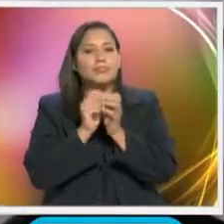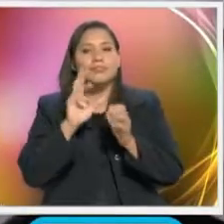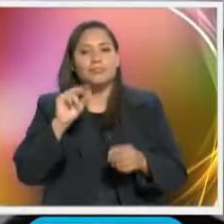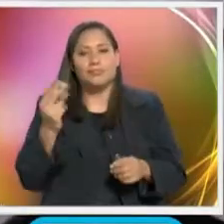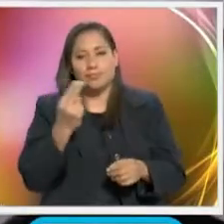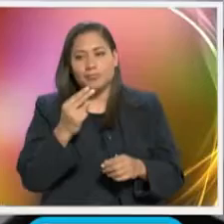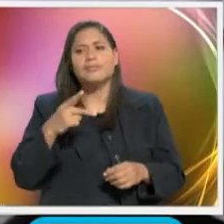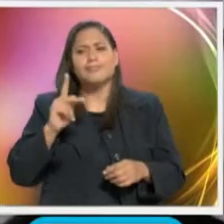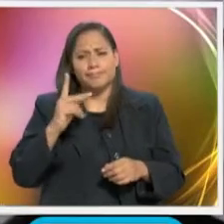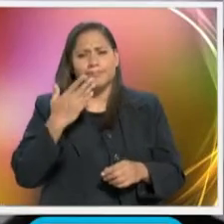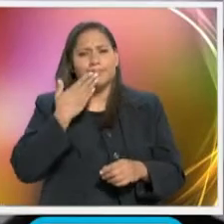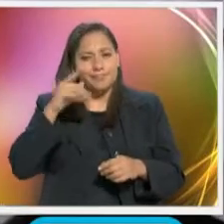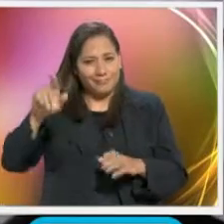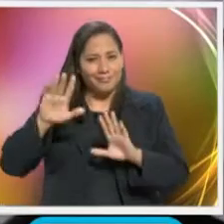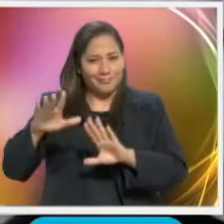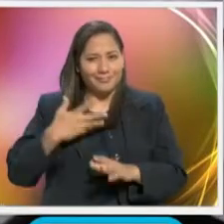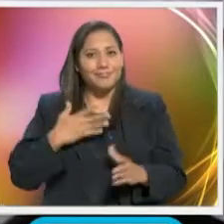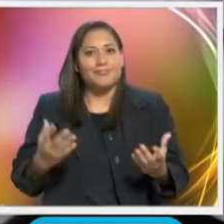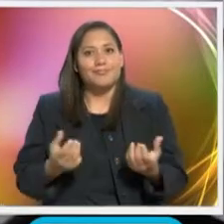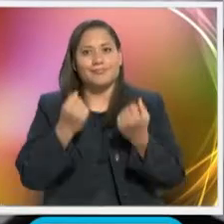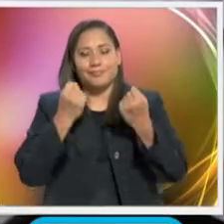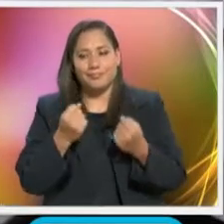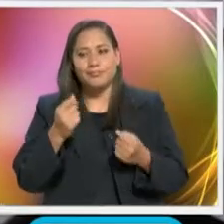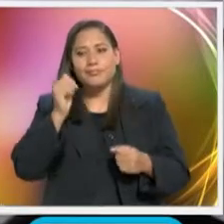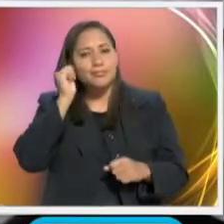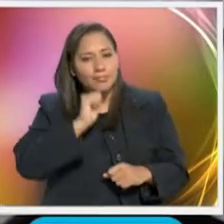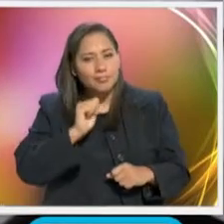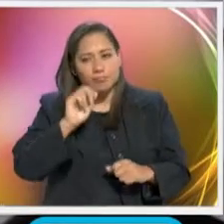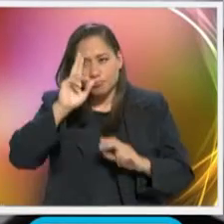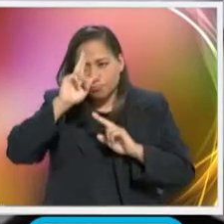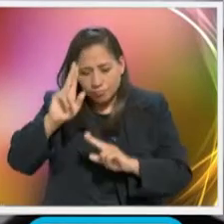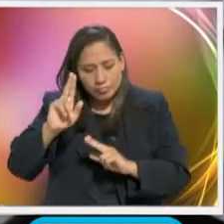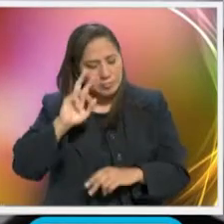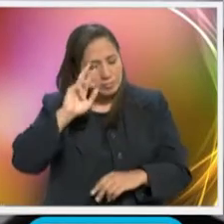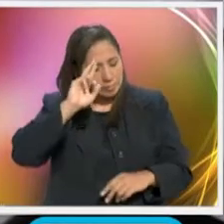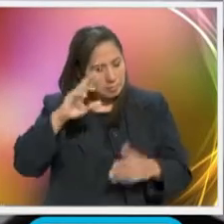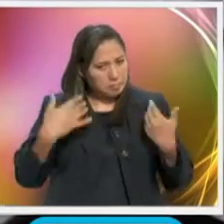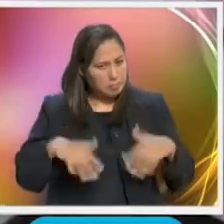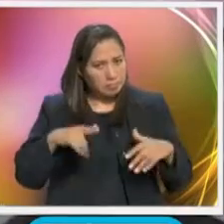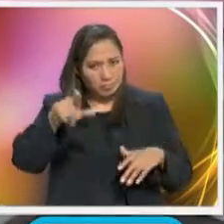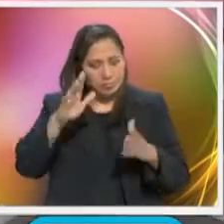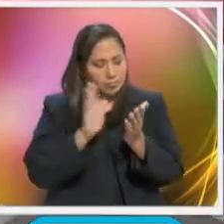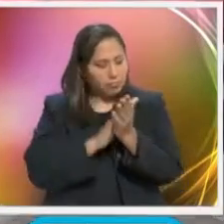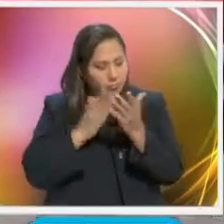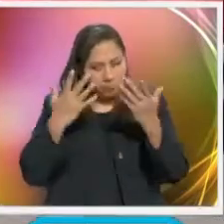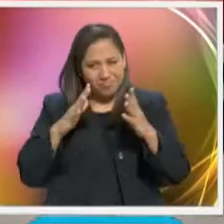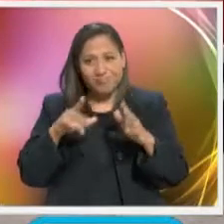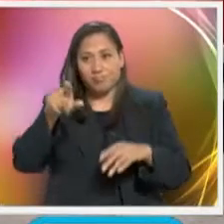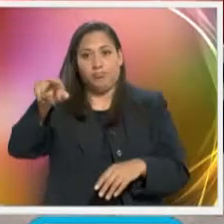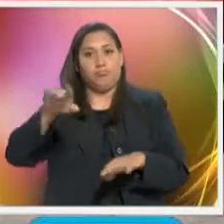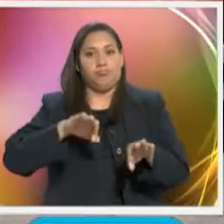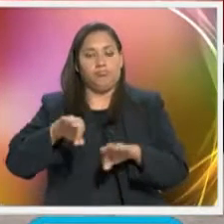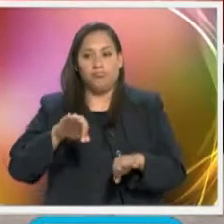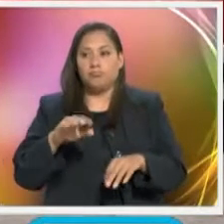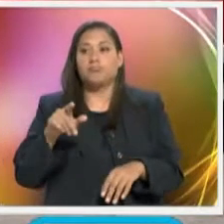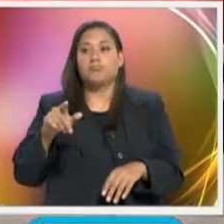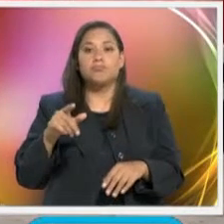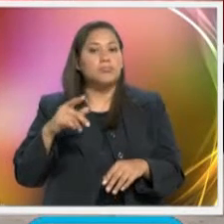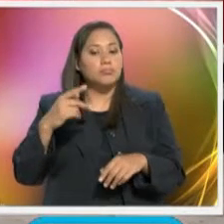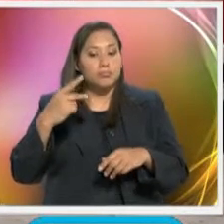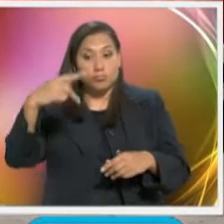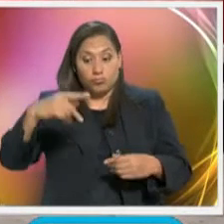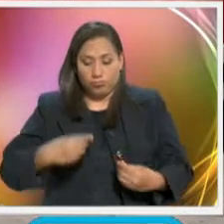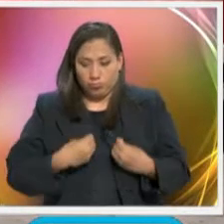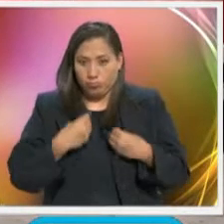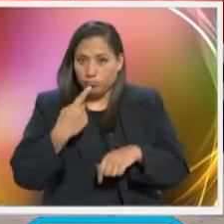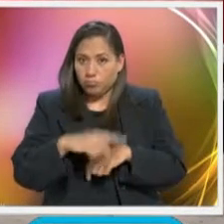saber que ahí están. Siempre son dignos de encomio y de respeto, gente que su vocación y su asunto es arriesgar la